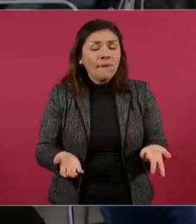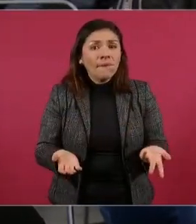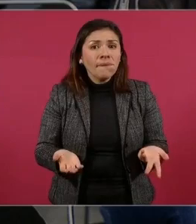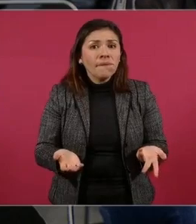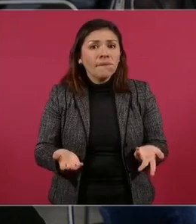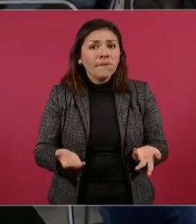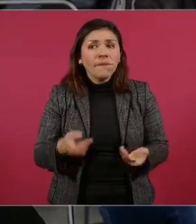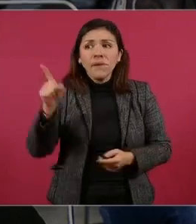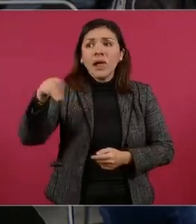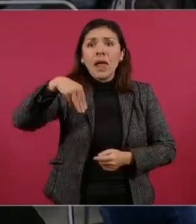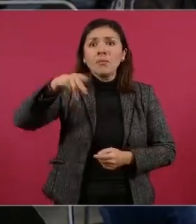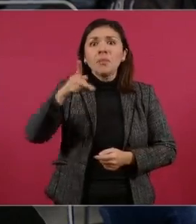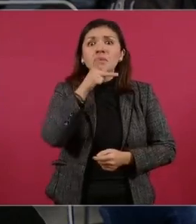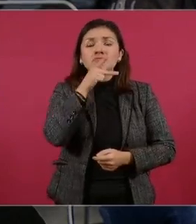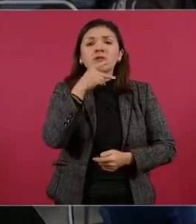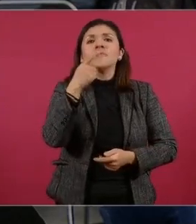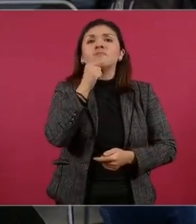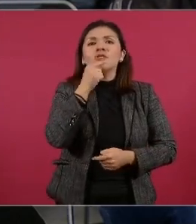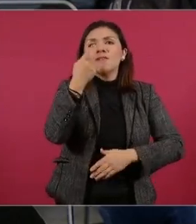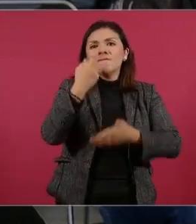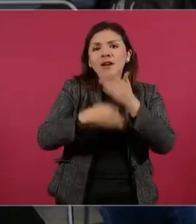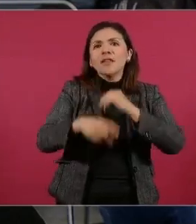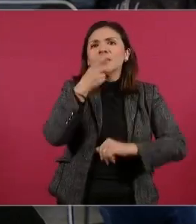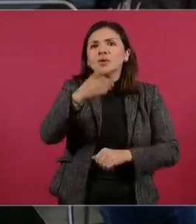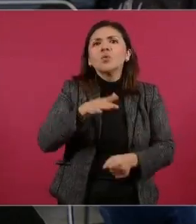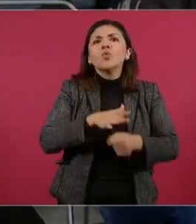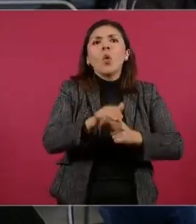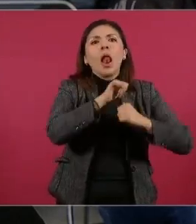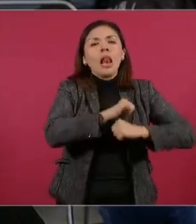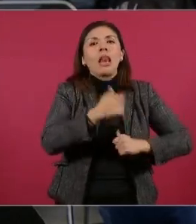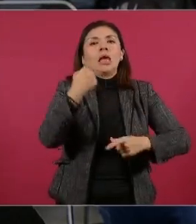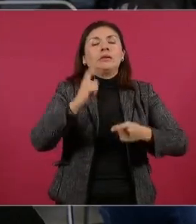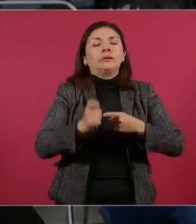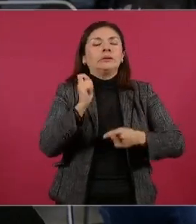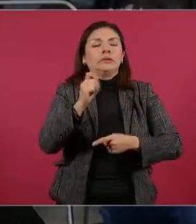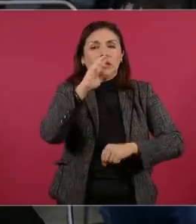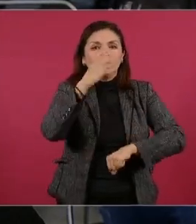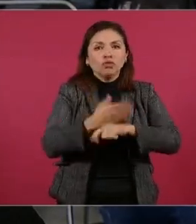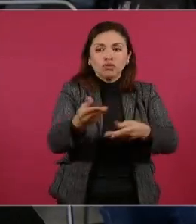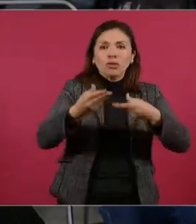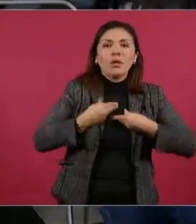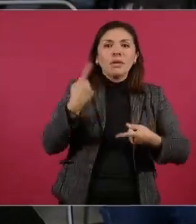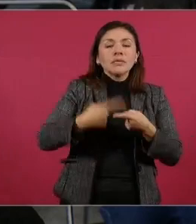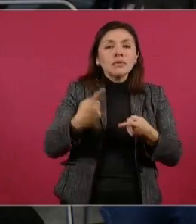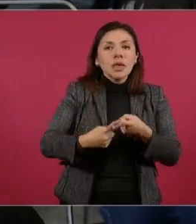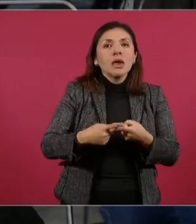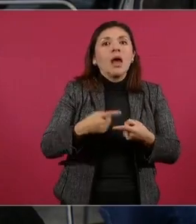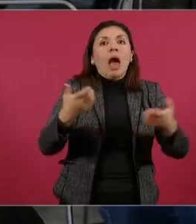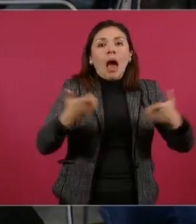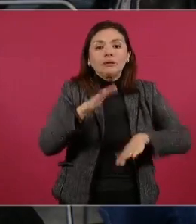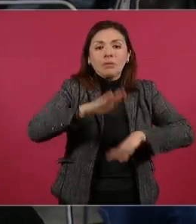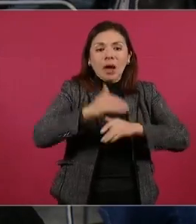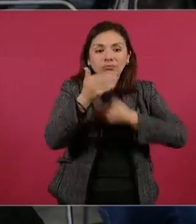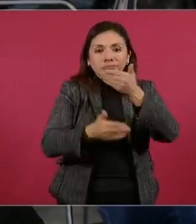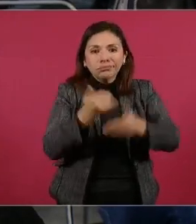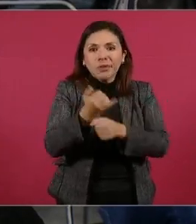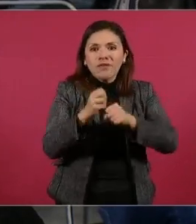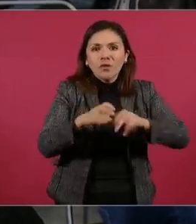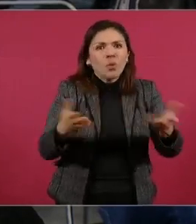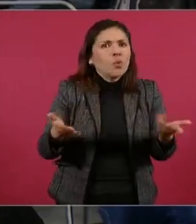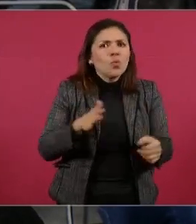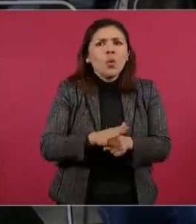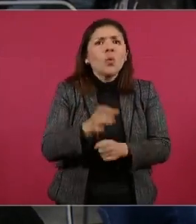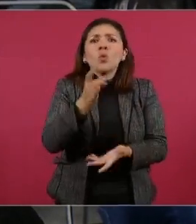sea no el Ministerio Público ya no quieren decir ni qué Ministerio Público tiene los casos no dicen qué avances tiene y